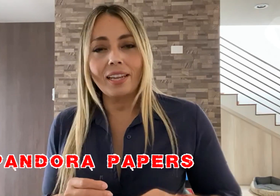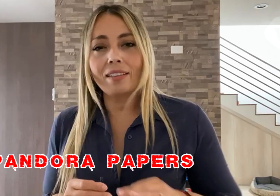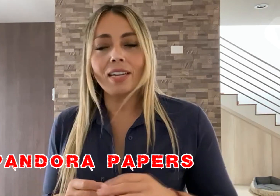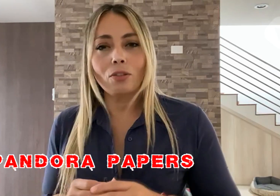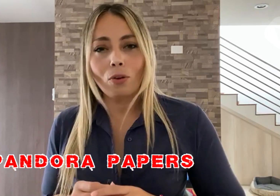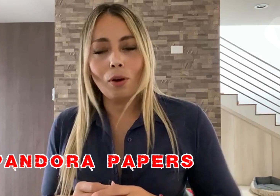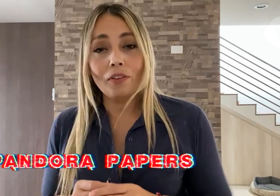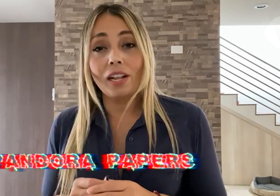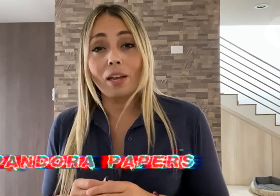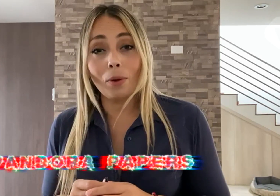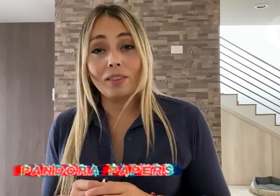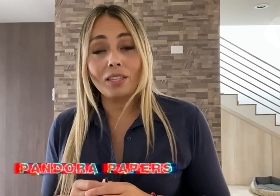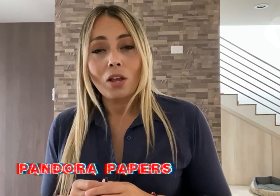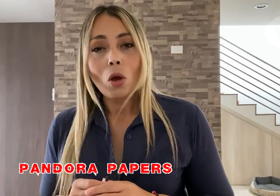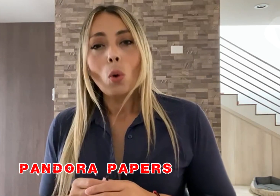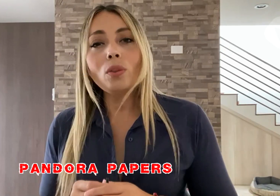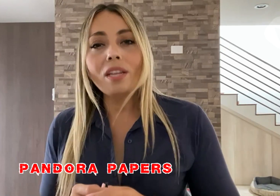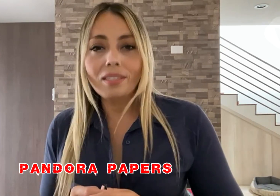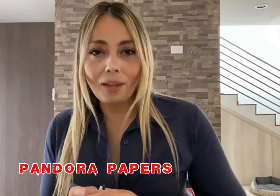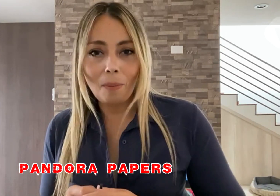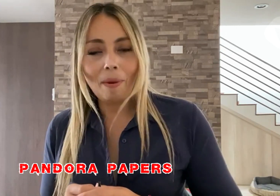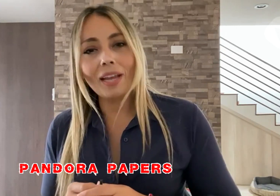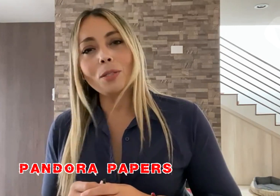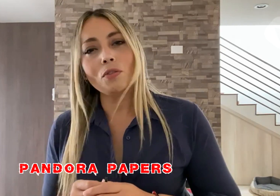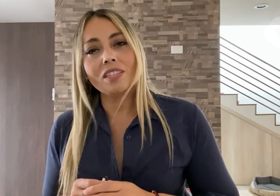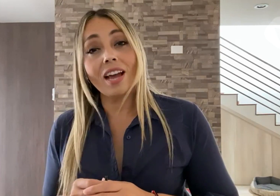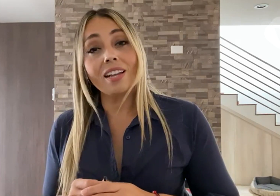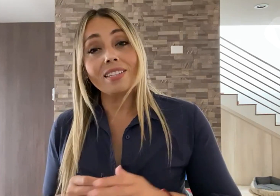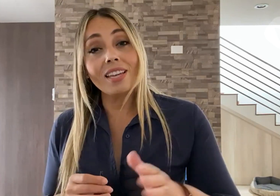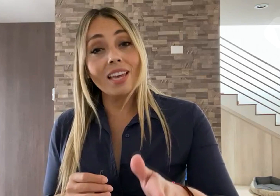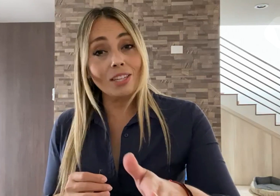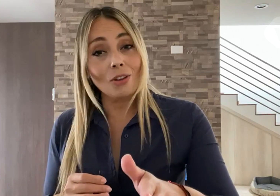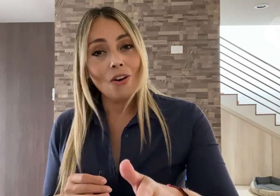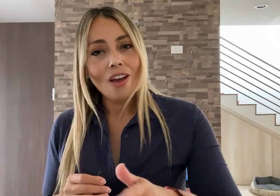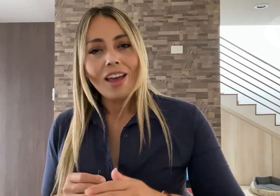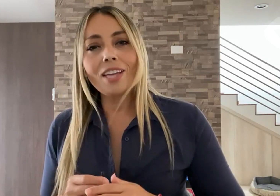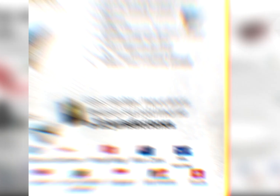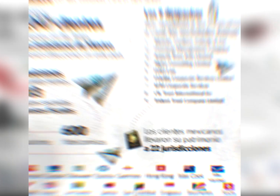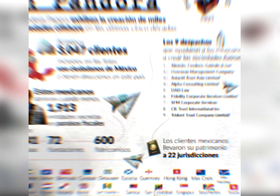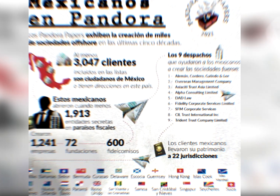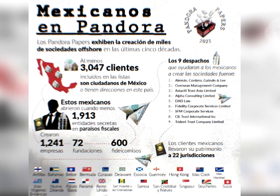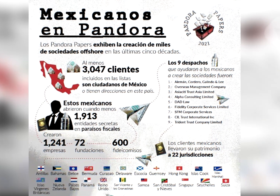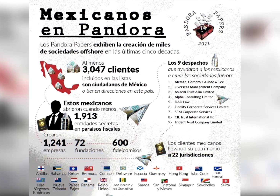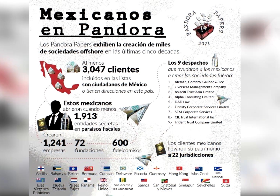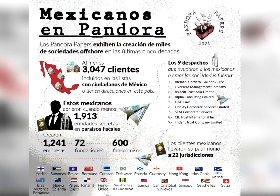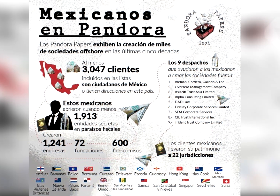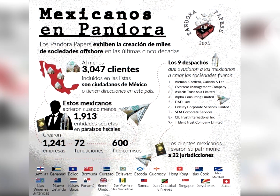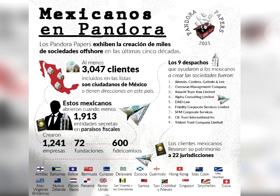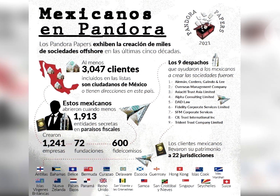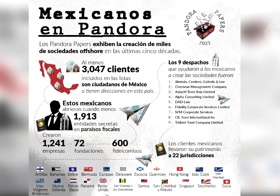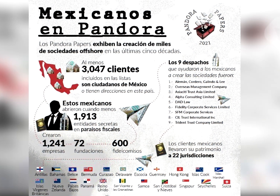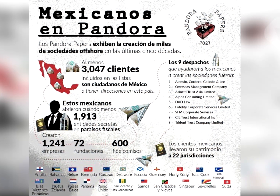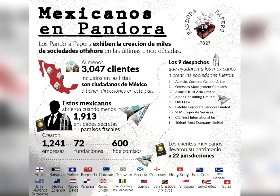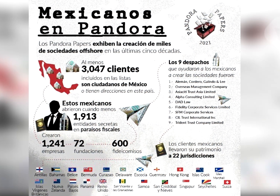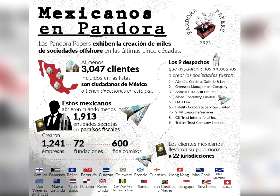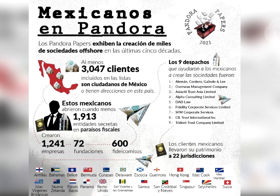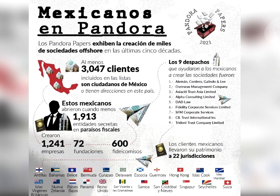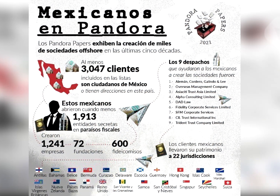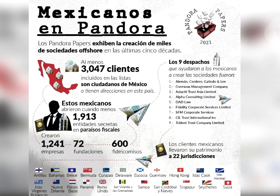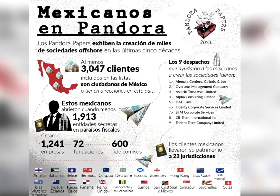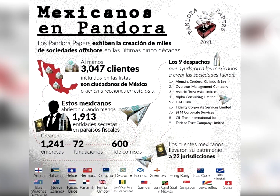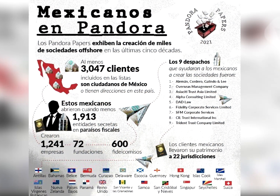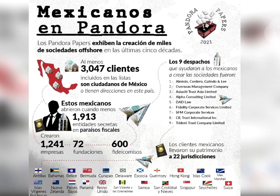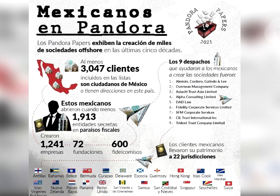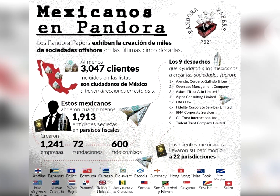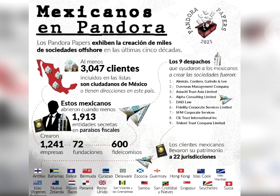presidente, sean tres o no, a final de cuentas, utilizaron paraísos fiscales, y eso es un delito. Ya veremos si el gobierno de México se faja